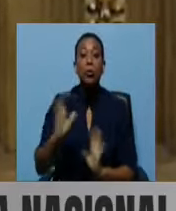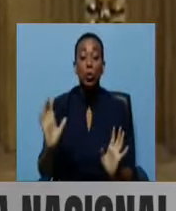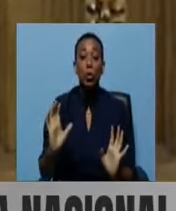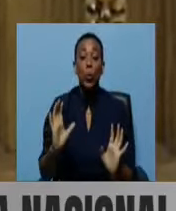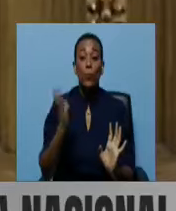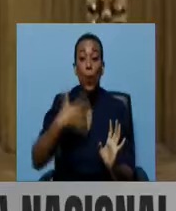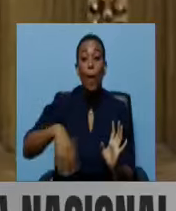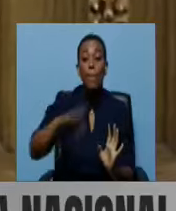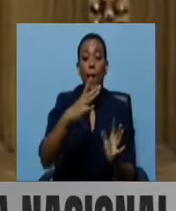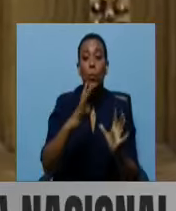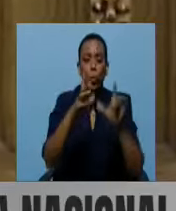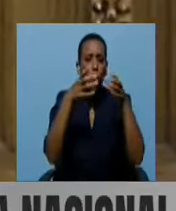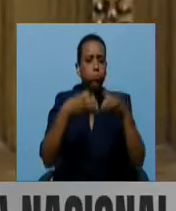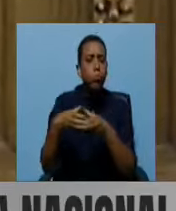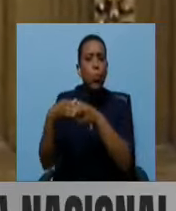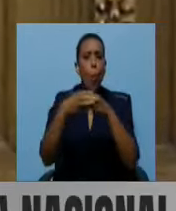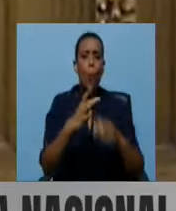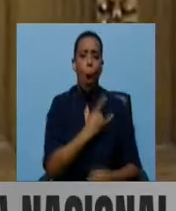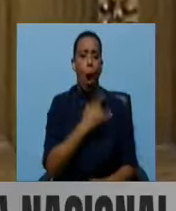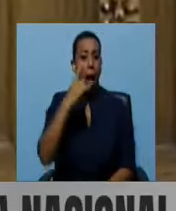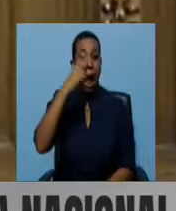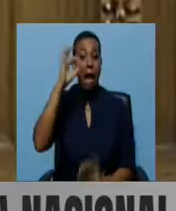palo más académico.